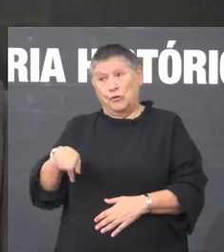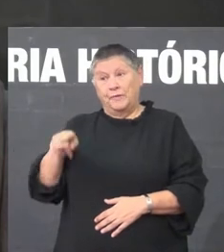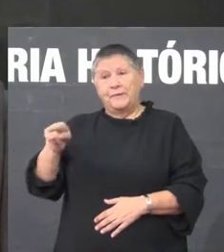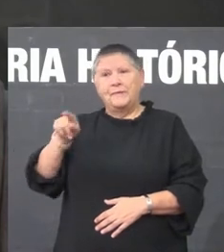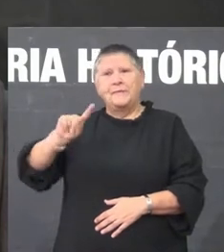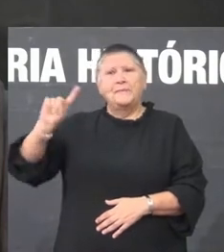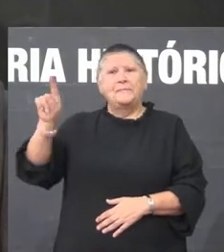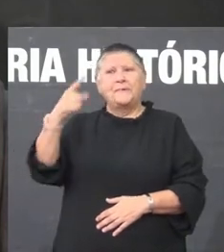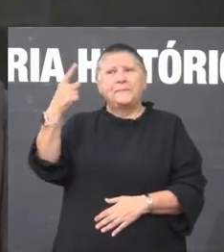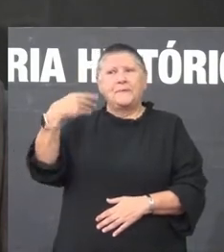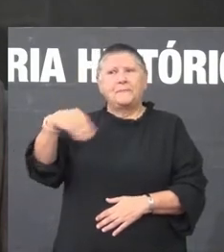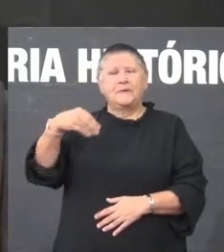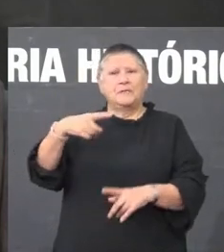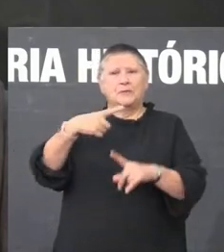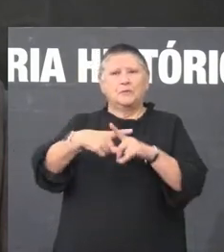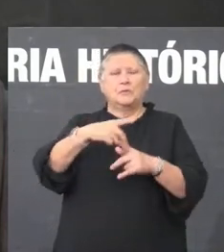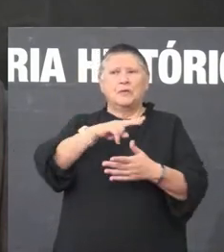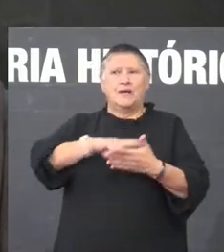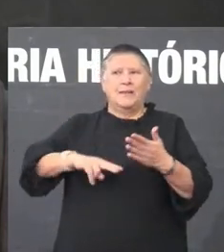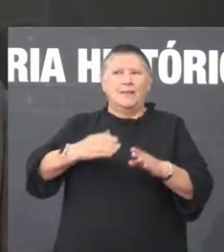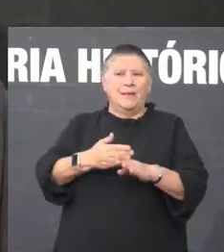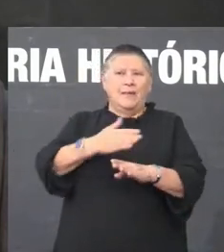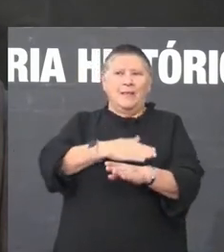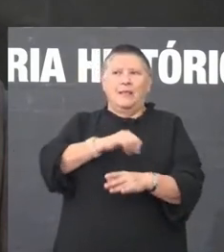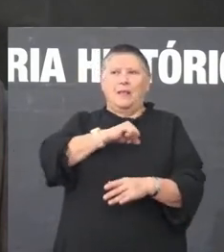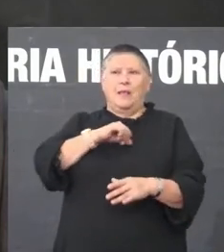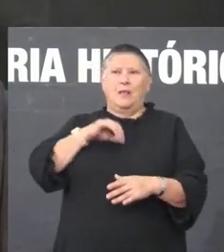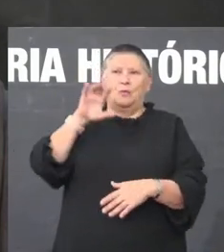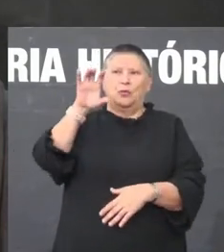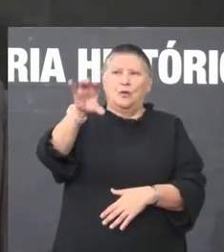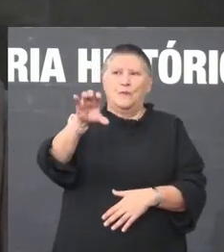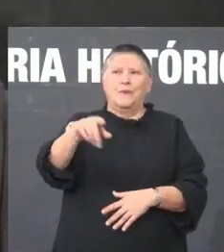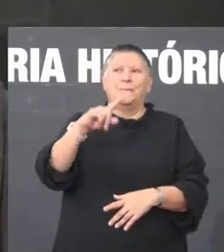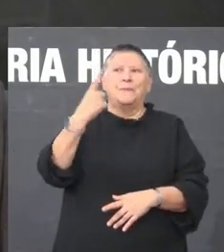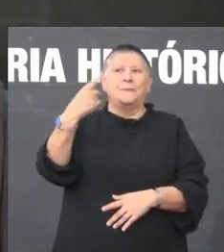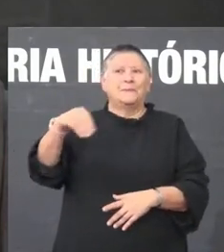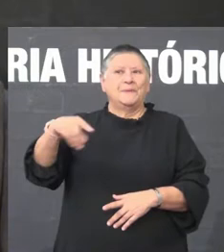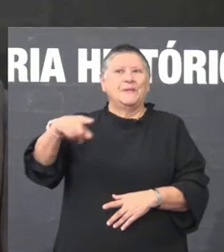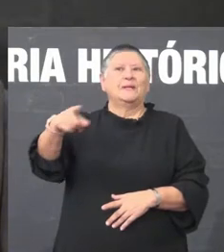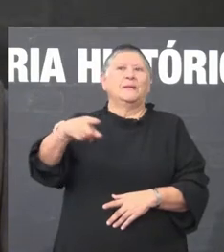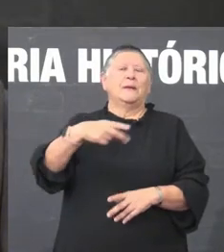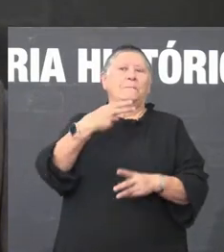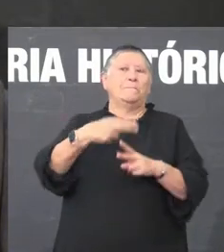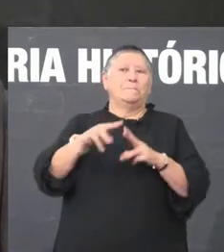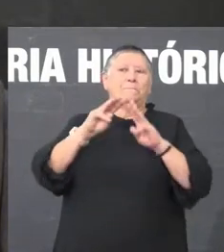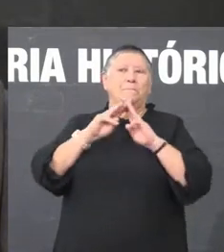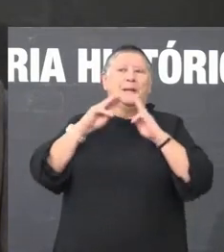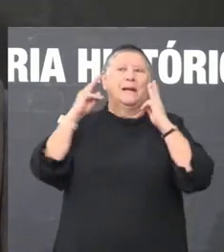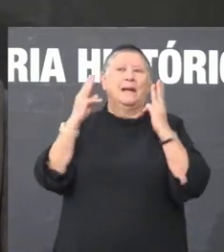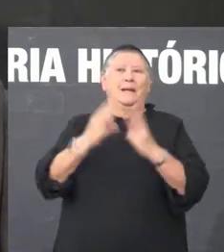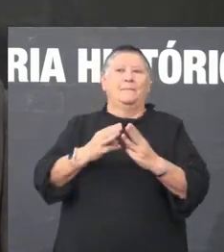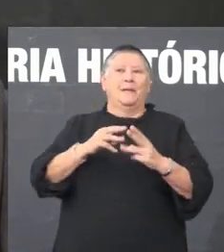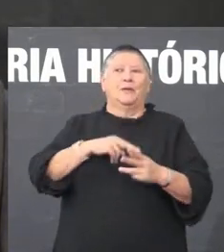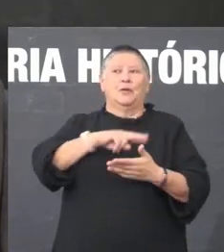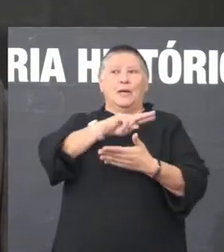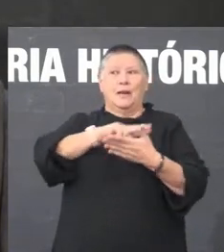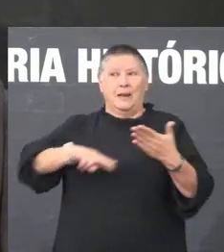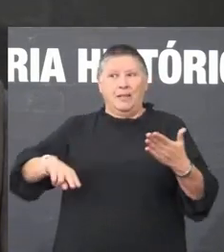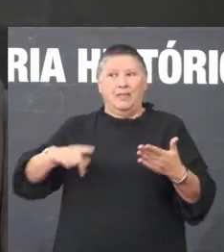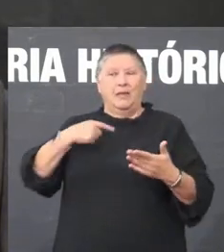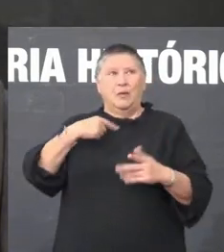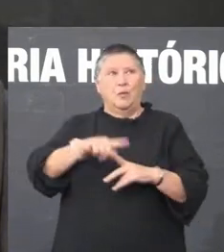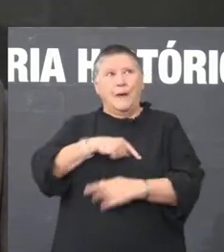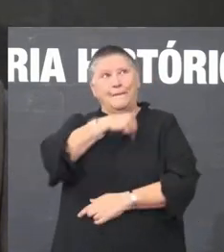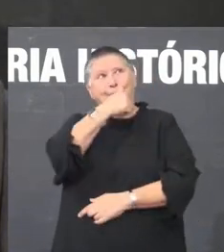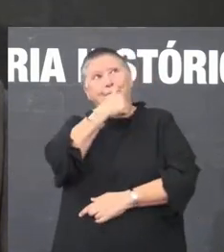primeiro presidente da Xunta Preautonómica, o primeiro presidente do Parlamento de Galiza. Temos que soportar unha placa na sala na que nos reunimos